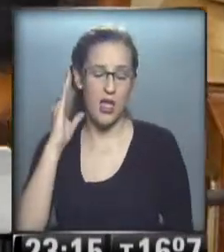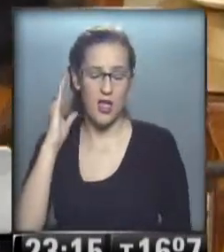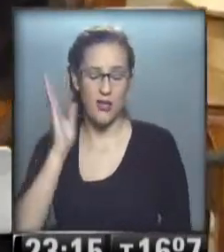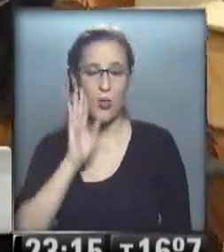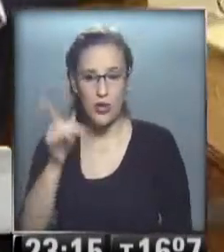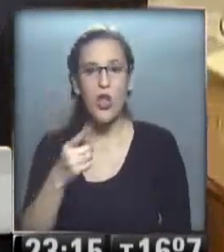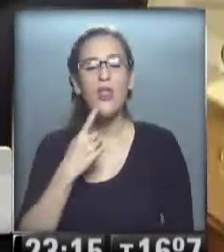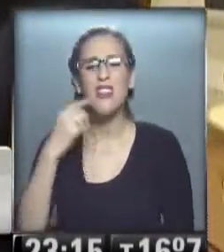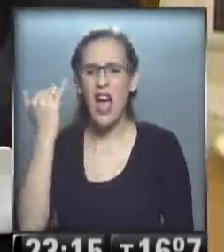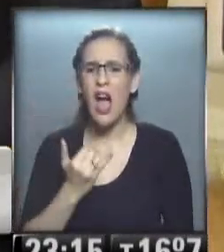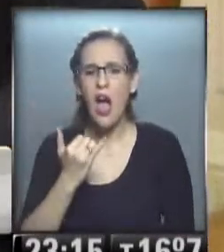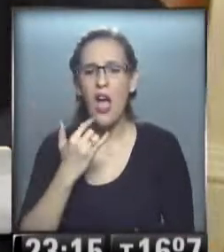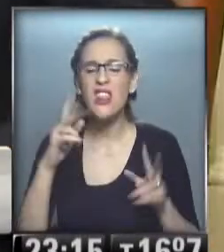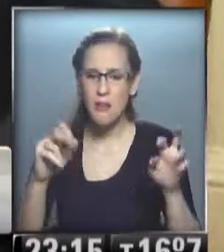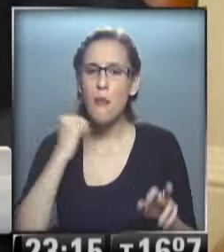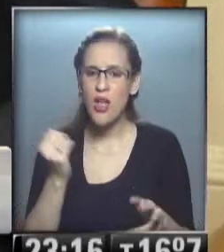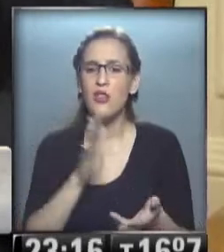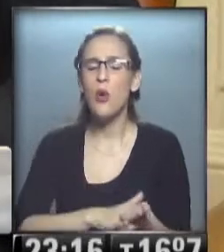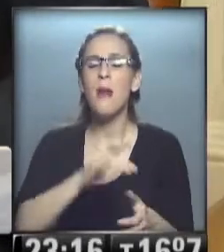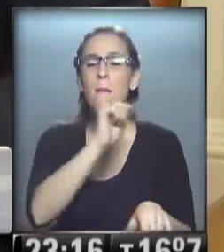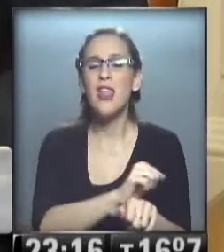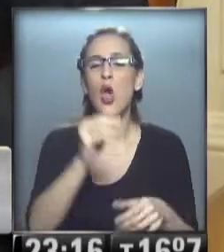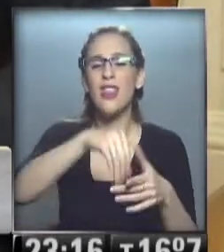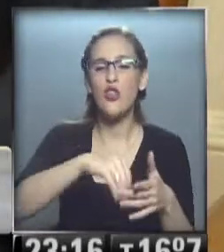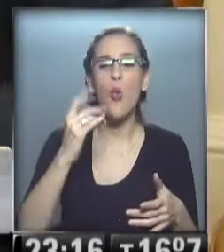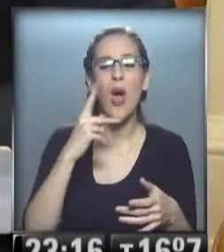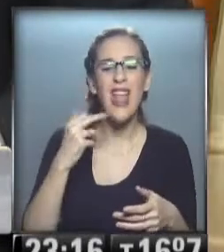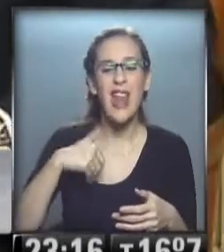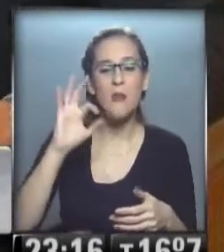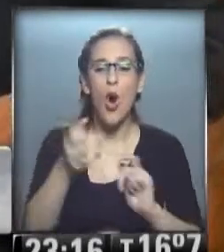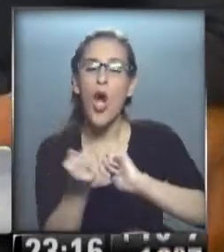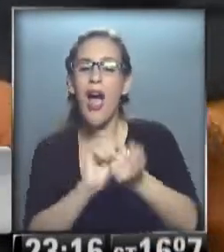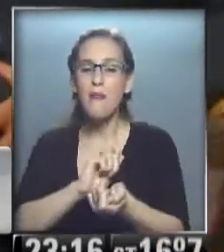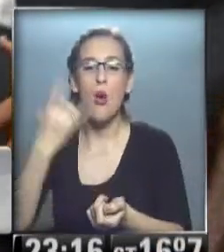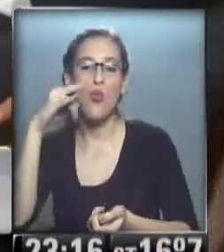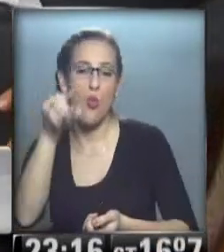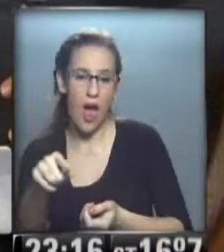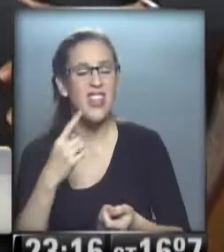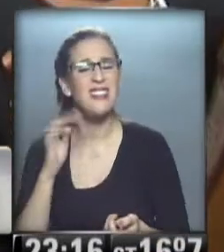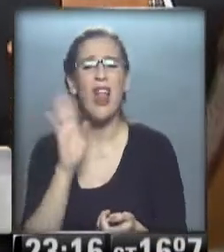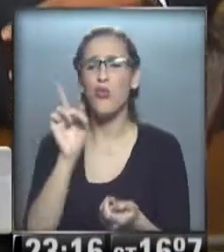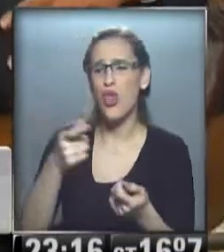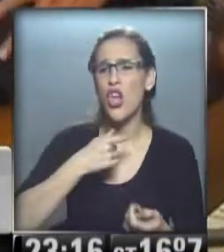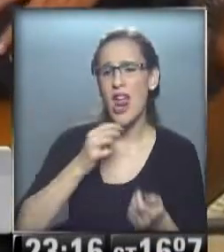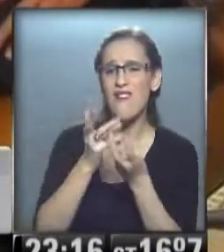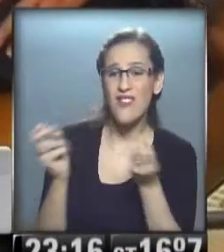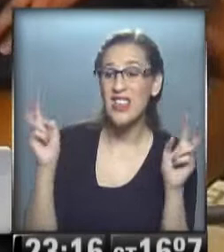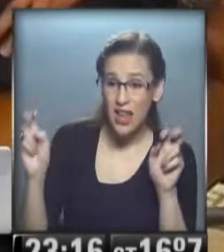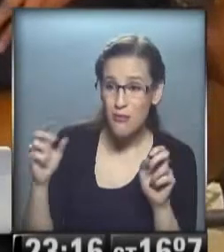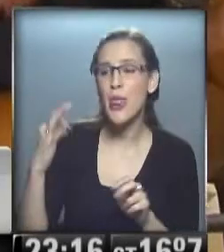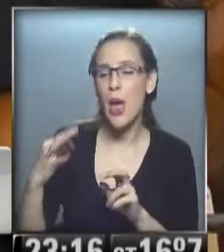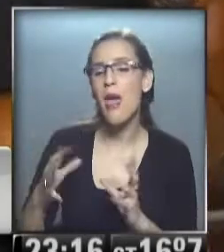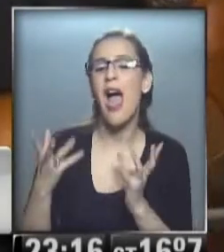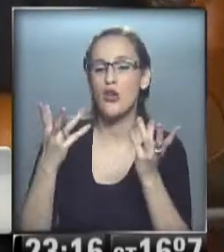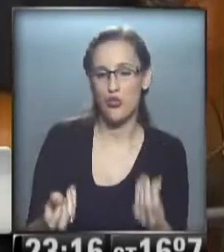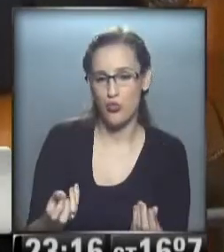traslado de presos de Guantánamo a Montevideo y señaló que si Estados Unidos quiere terminar con esa vergüenza, lo mínimo es tratar de ayudar.